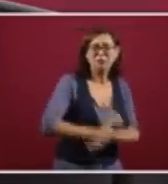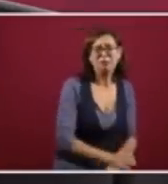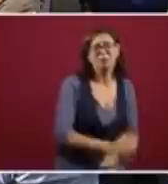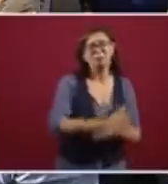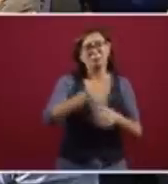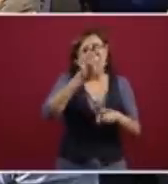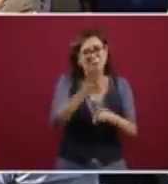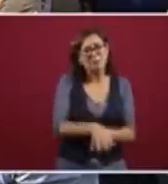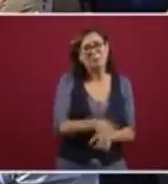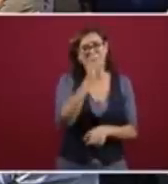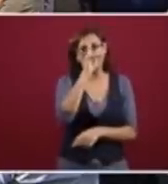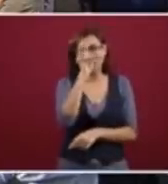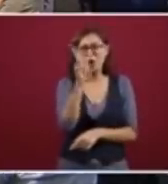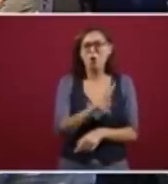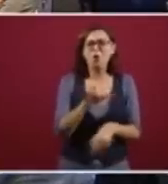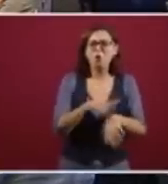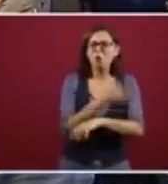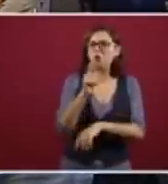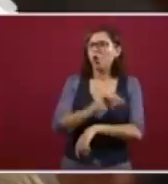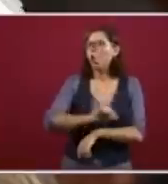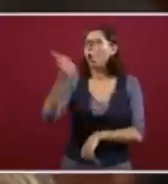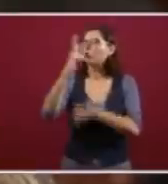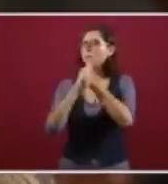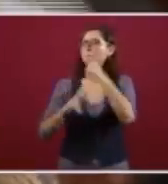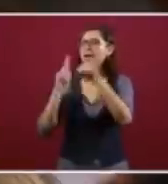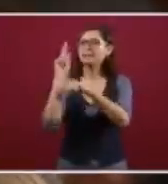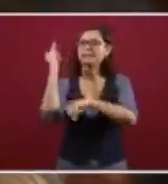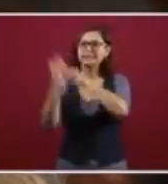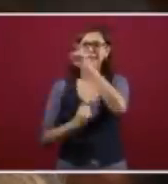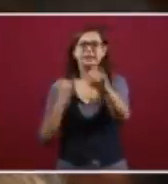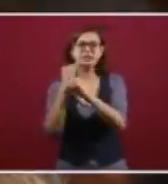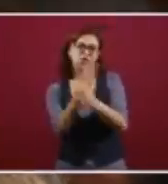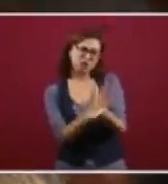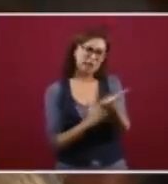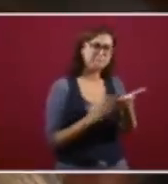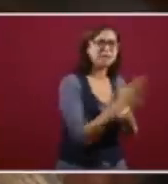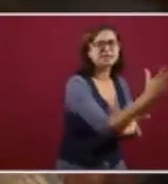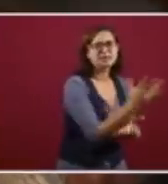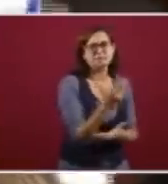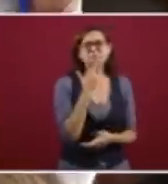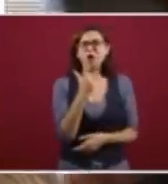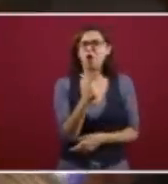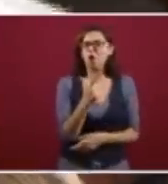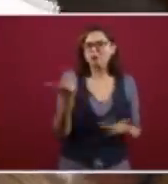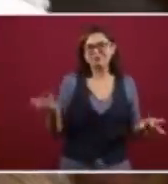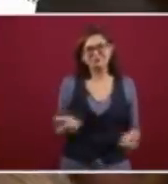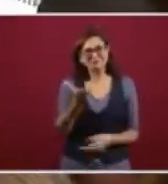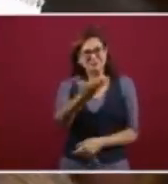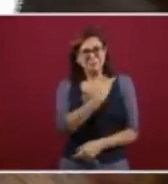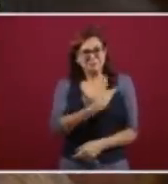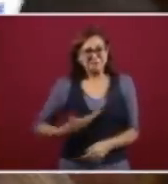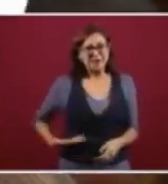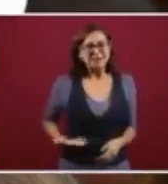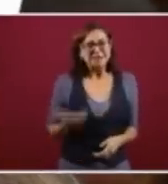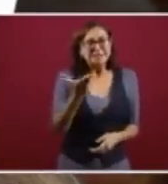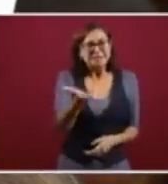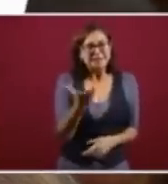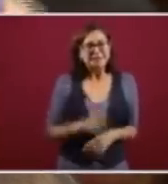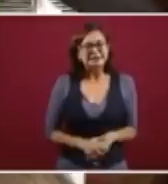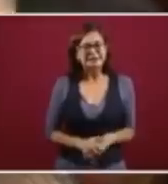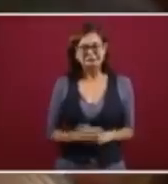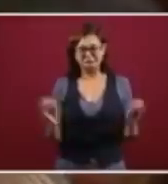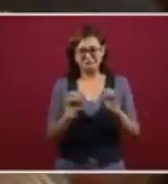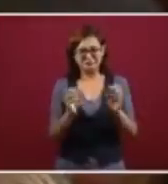trascender internacionalmente si usted está enterado de todo lo que pasa? Si el presidente de Tamaulipas, del gobernador de